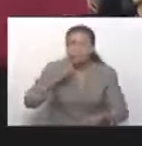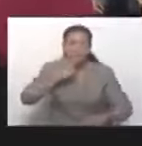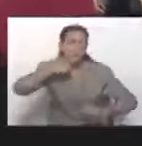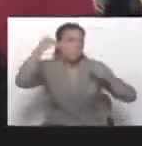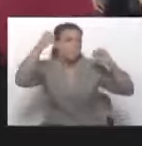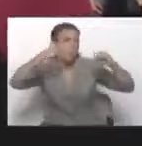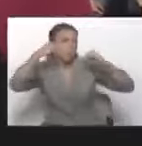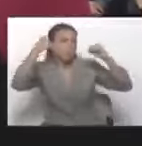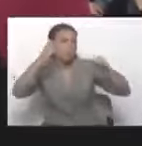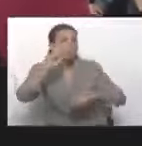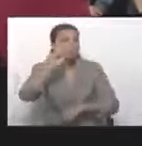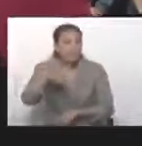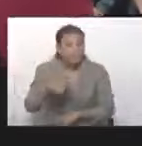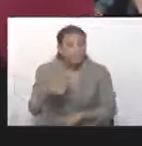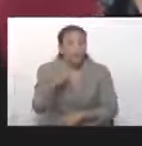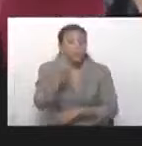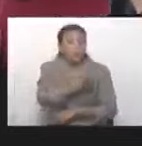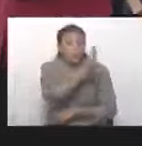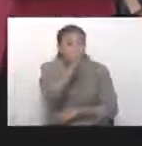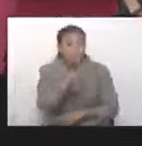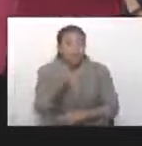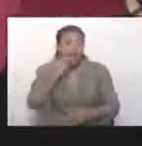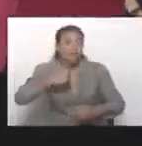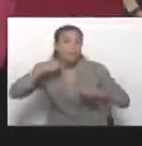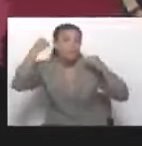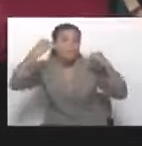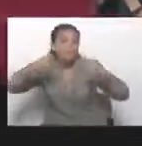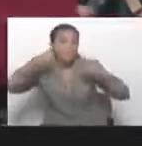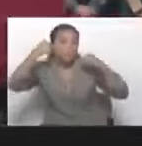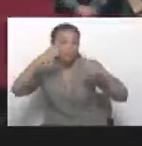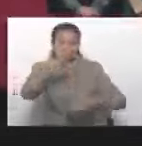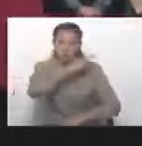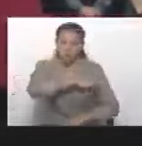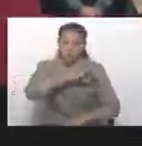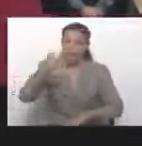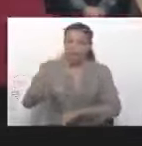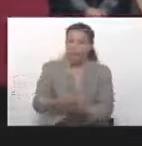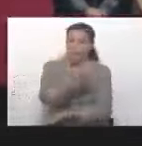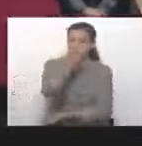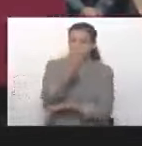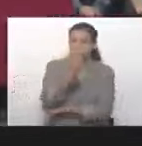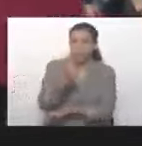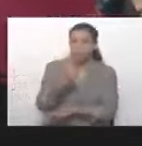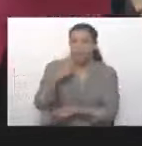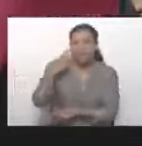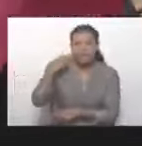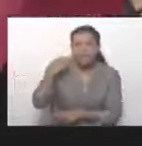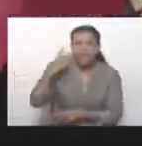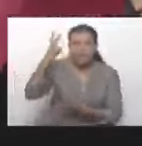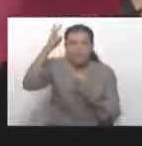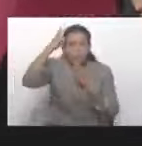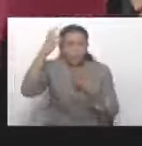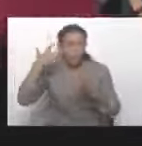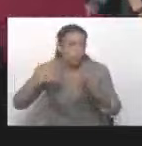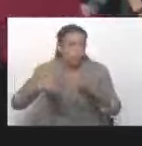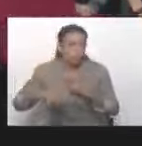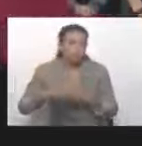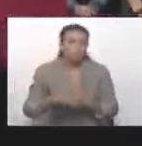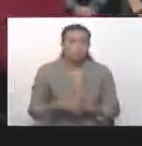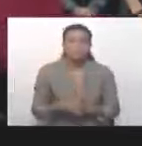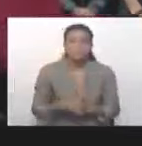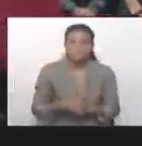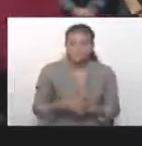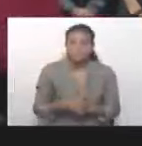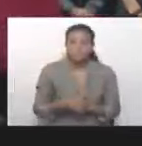reclamo, porque la gaita también ha sido muy contestataria. Canto social, claro, toda la vida. Y gran variedad de temáticas. Tiene que ser así siempre. Así